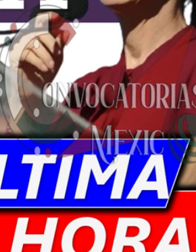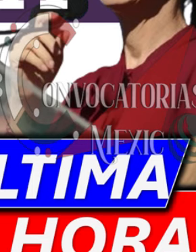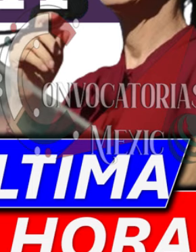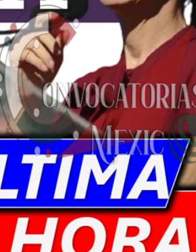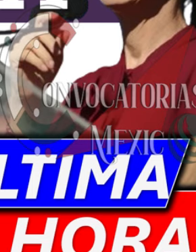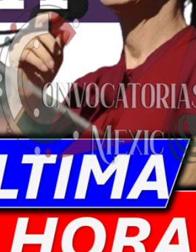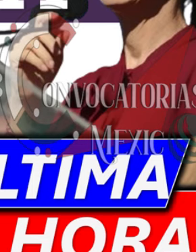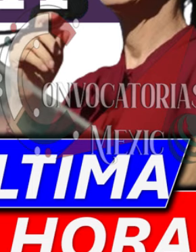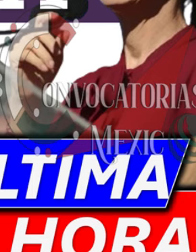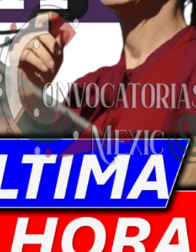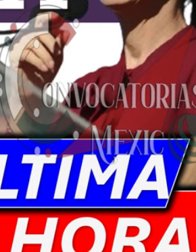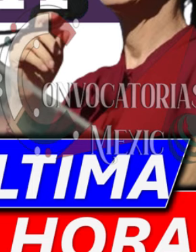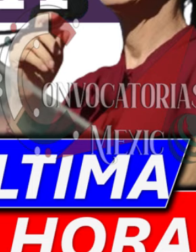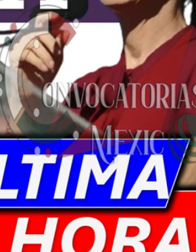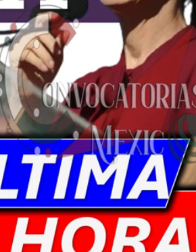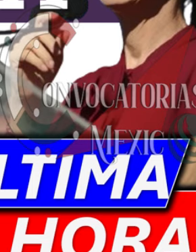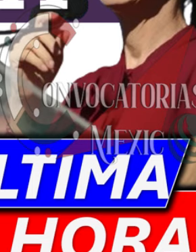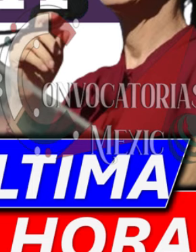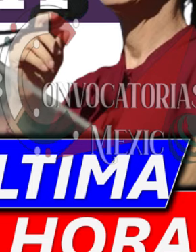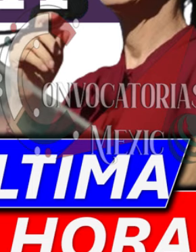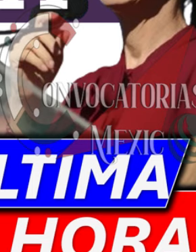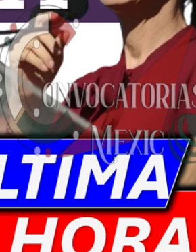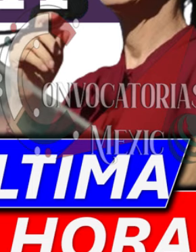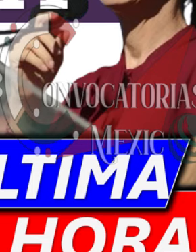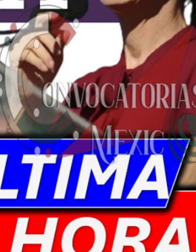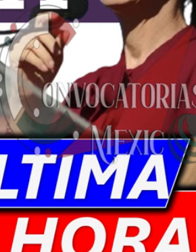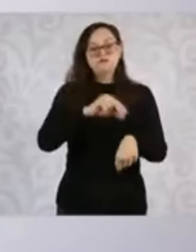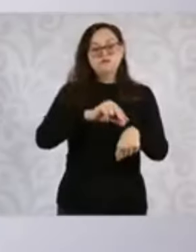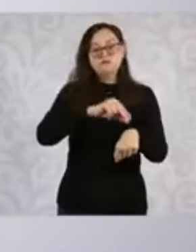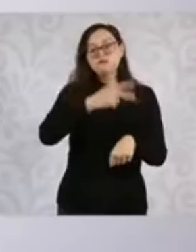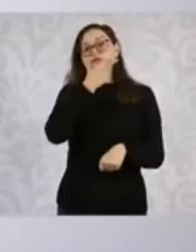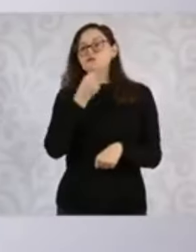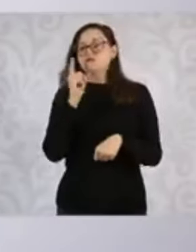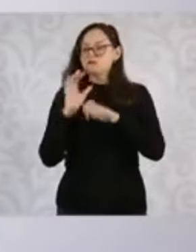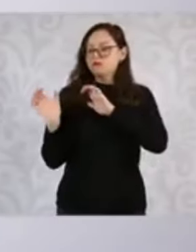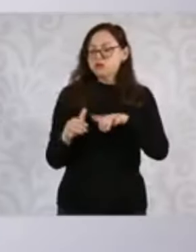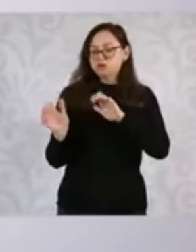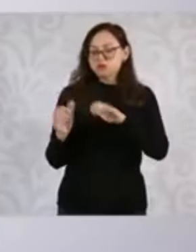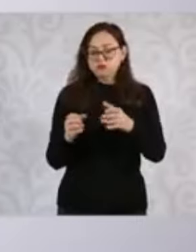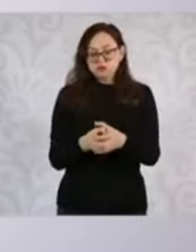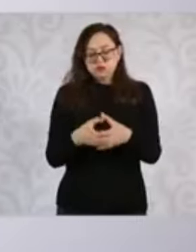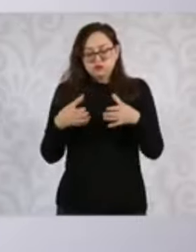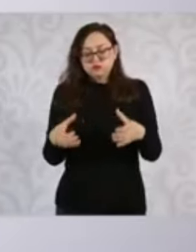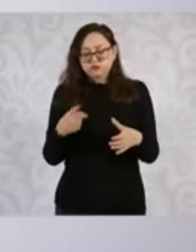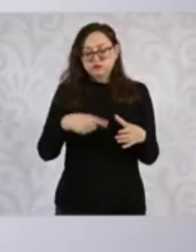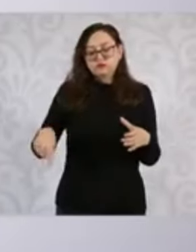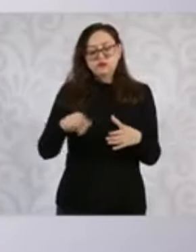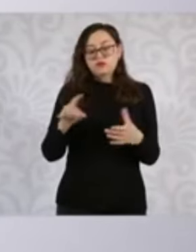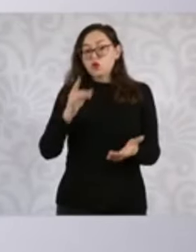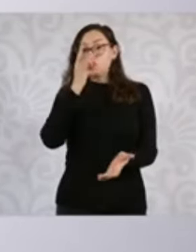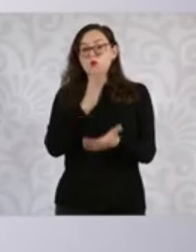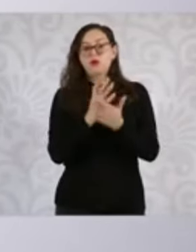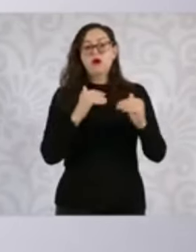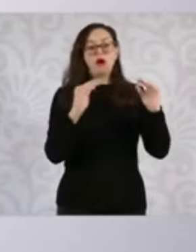muy pendientes en su casa y miren todo el video completito, no lo adelanten. Son los nuevos programas de